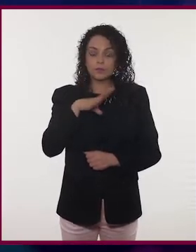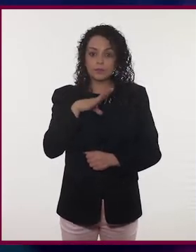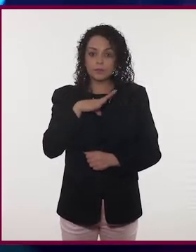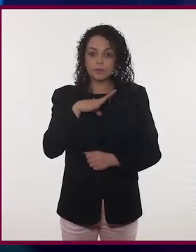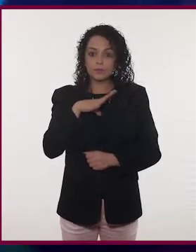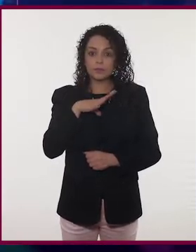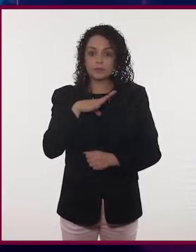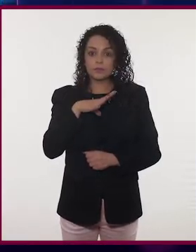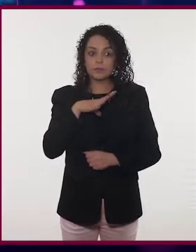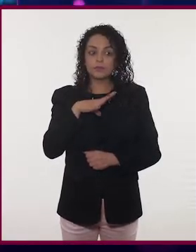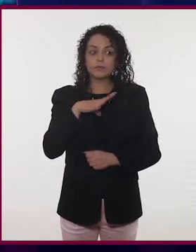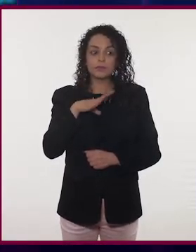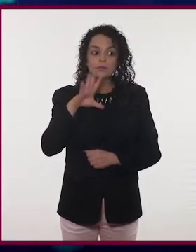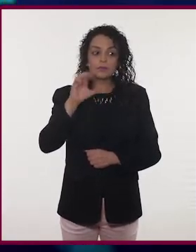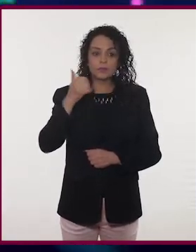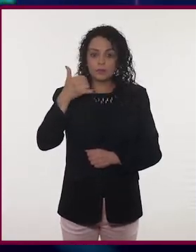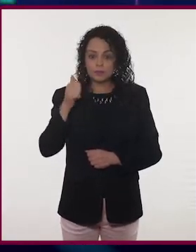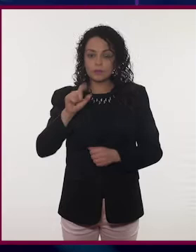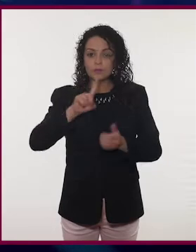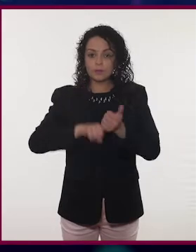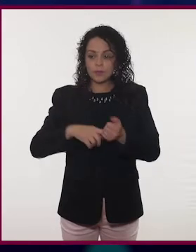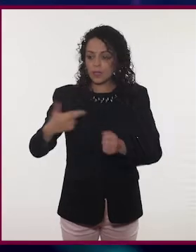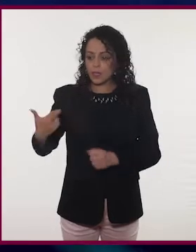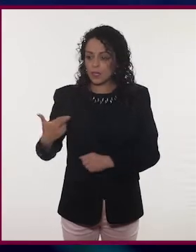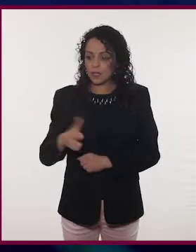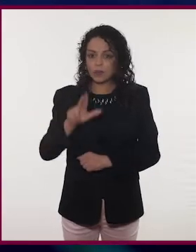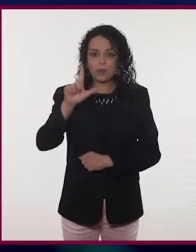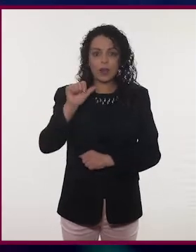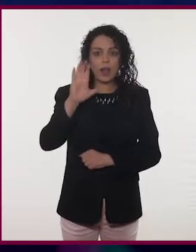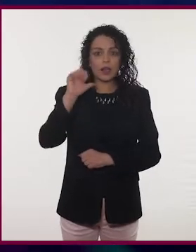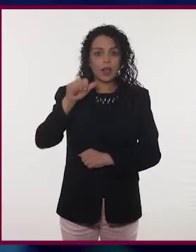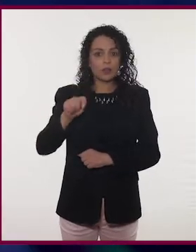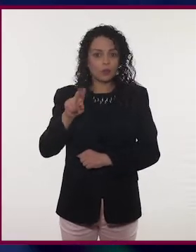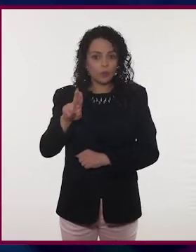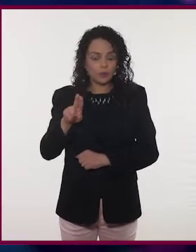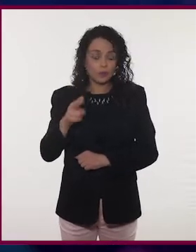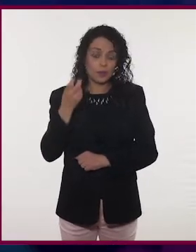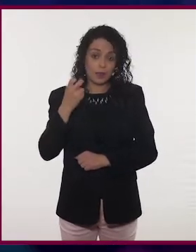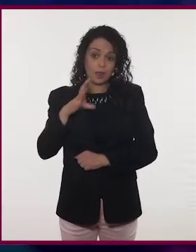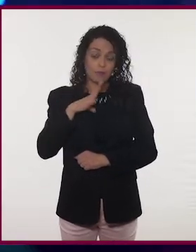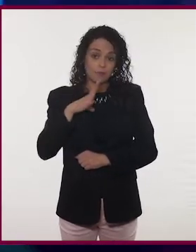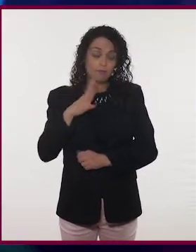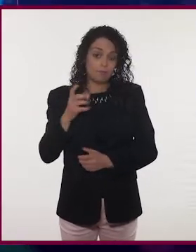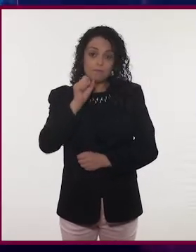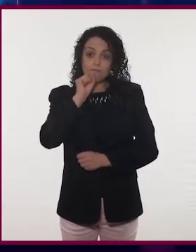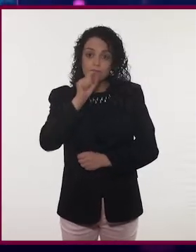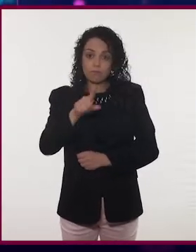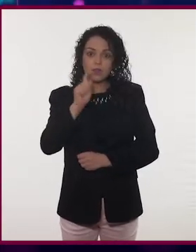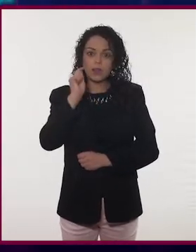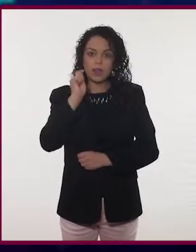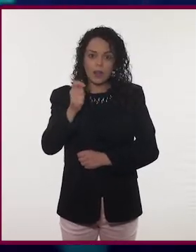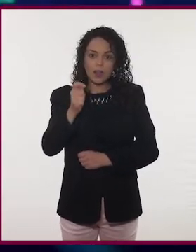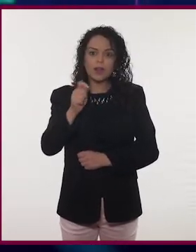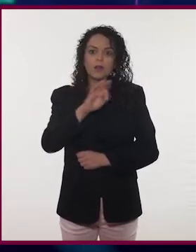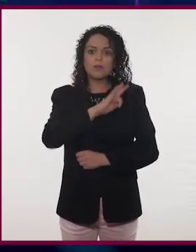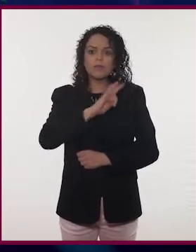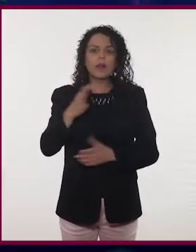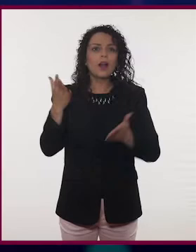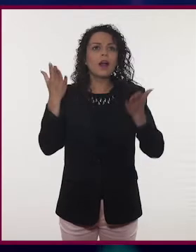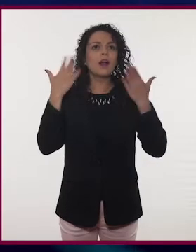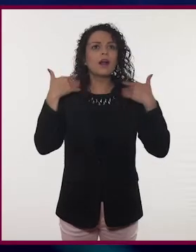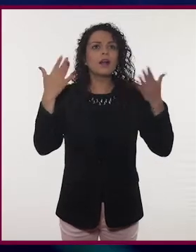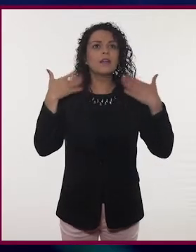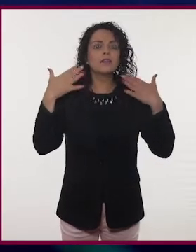Descenso en kayak, navegación por el río Lacantún, y también tenemos terrazas donde podemos